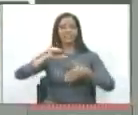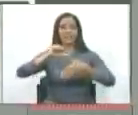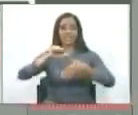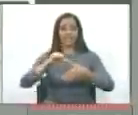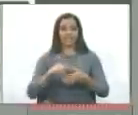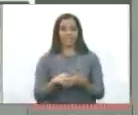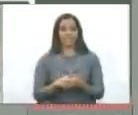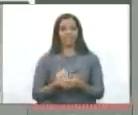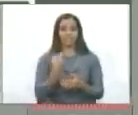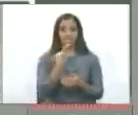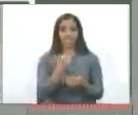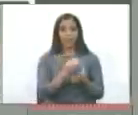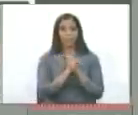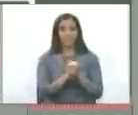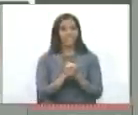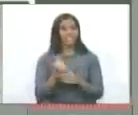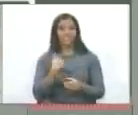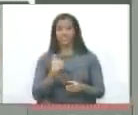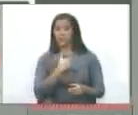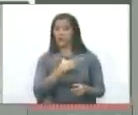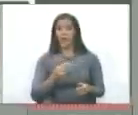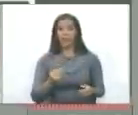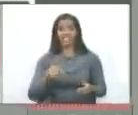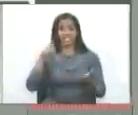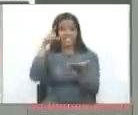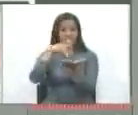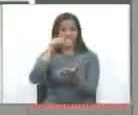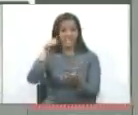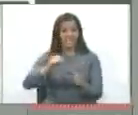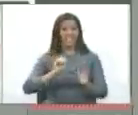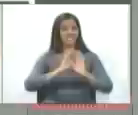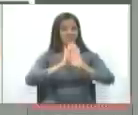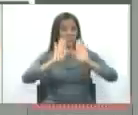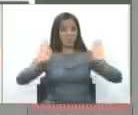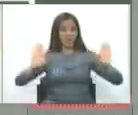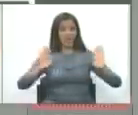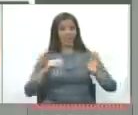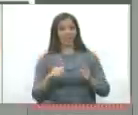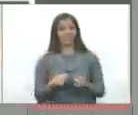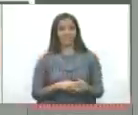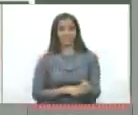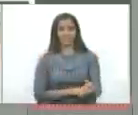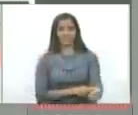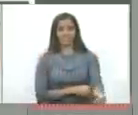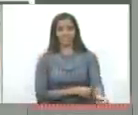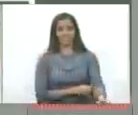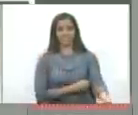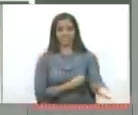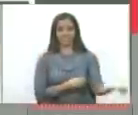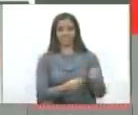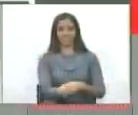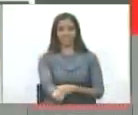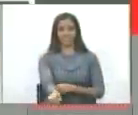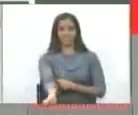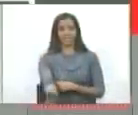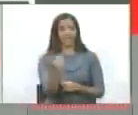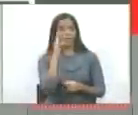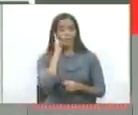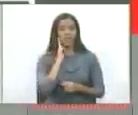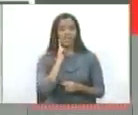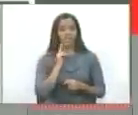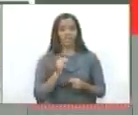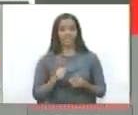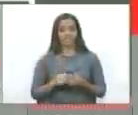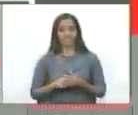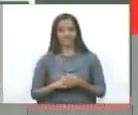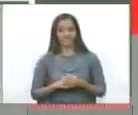dije al compañero, le dije, mire, yo no me voy de aquí sin pararme en ese mural. Claro. Porque en verdad, uno donde ve, es Bolívar, pues. Es